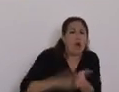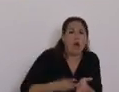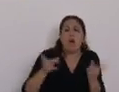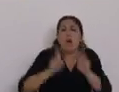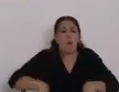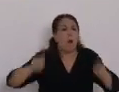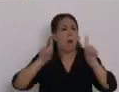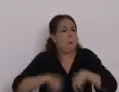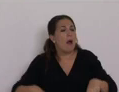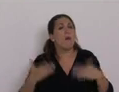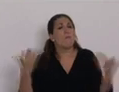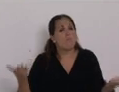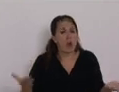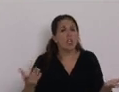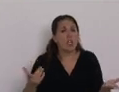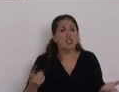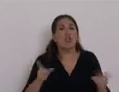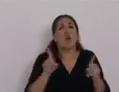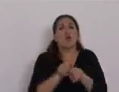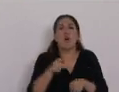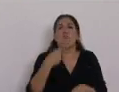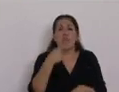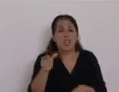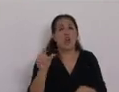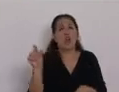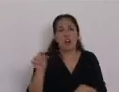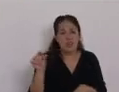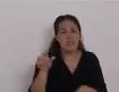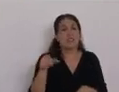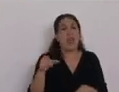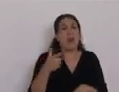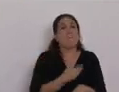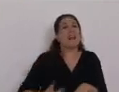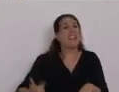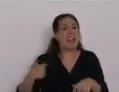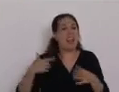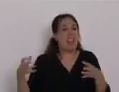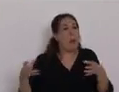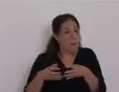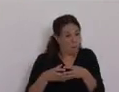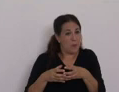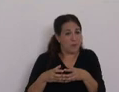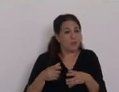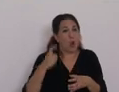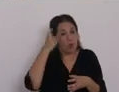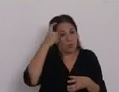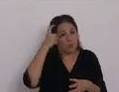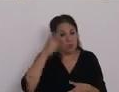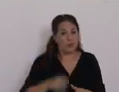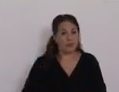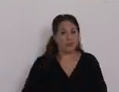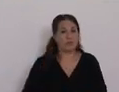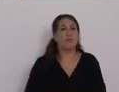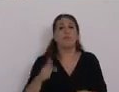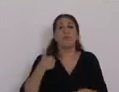terminar, como bien dijo con claridad el miembro informante de nuestro bloque, Martín Lusto, estamos